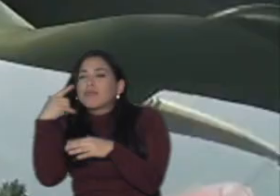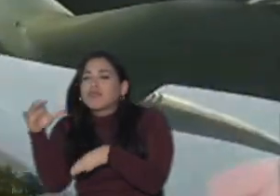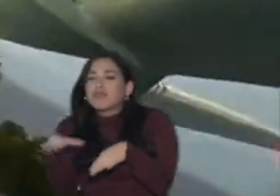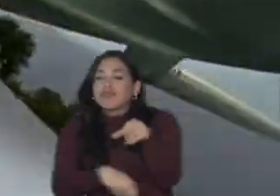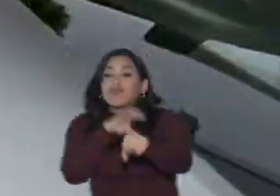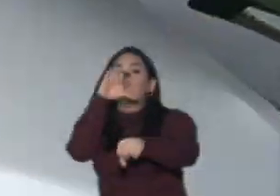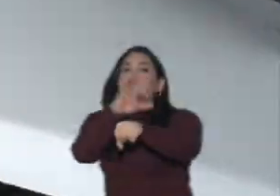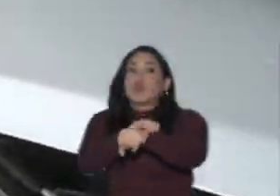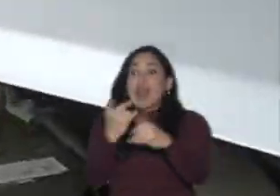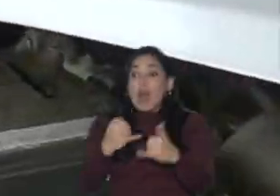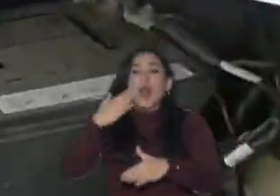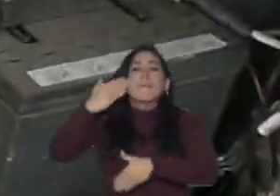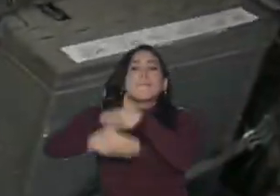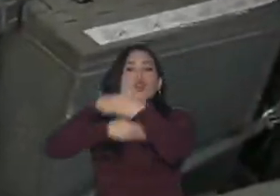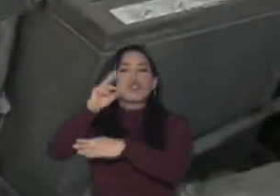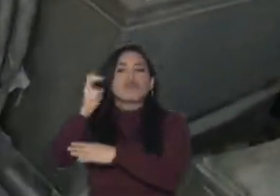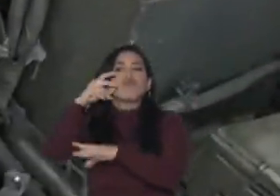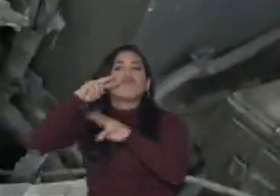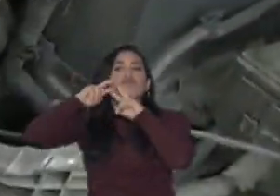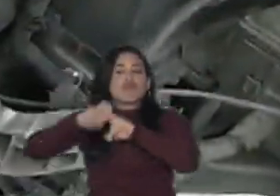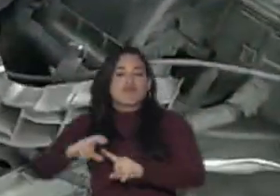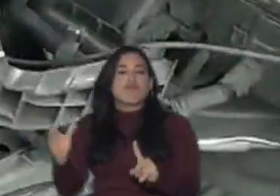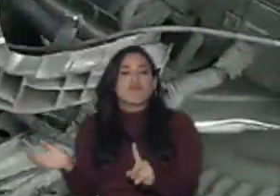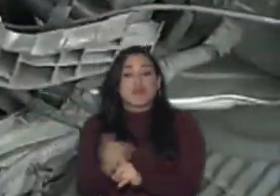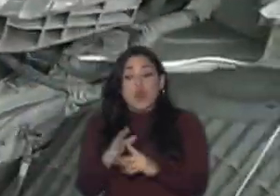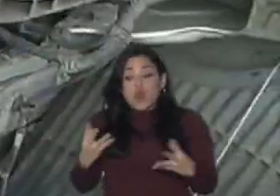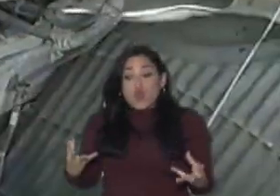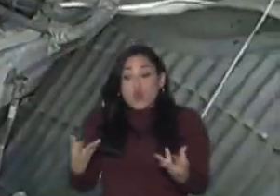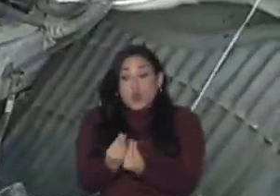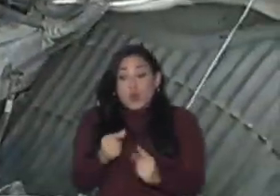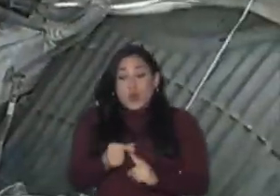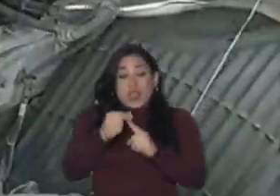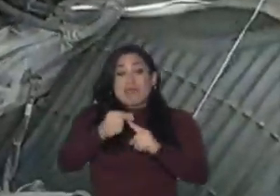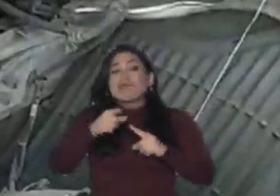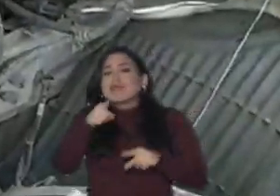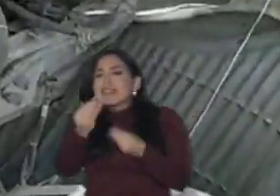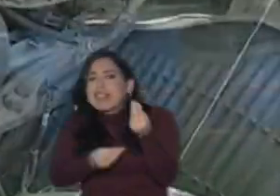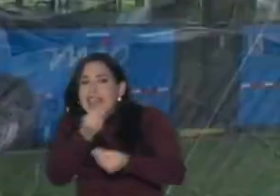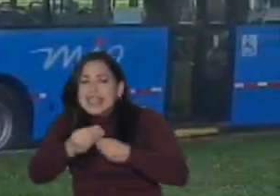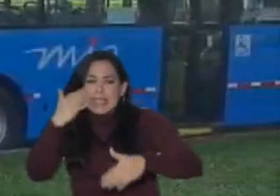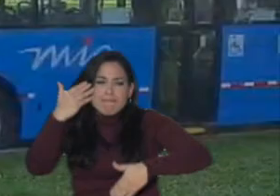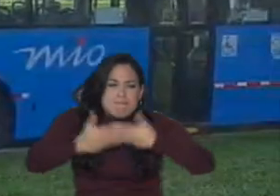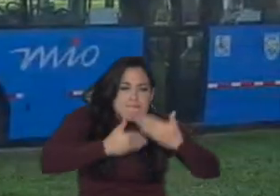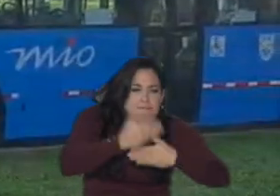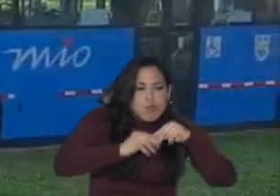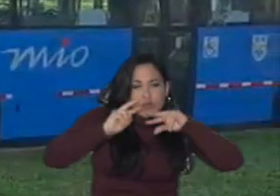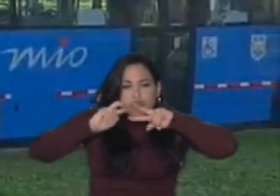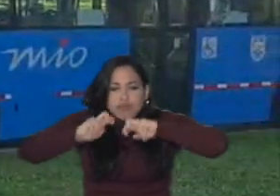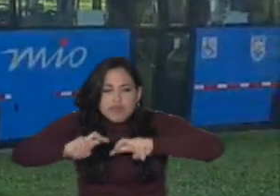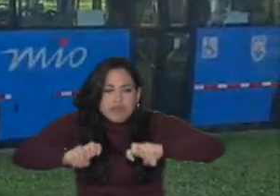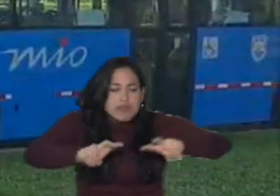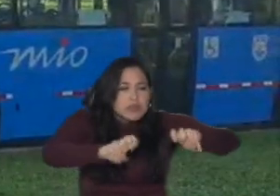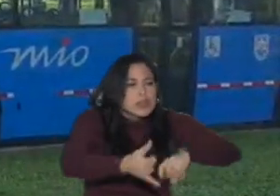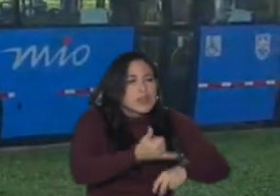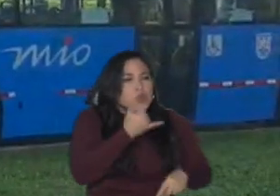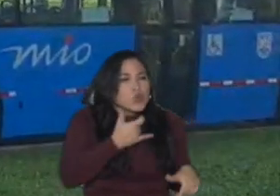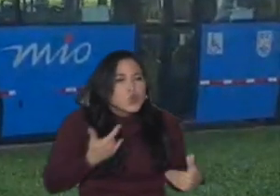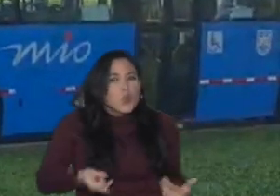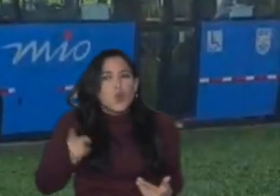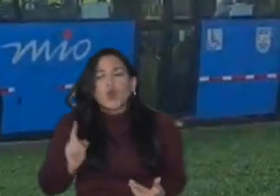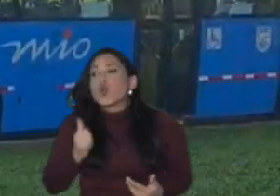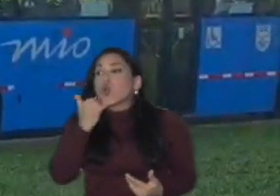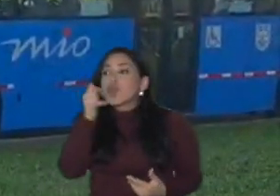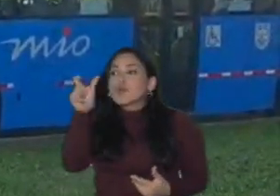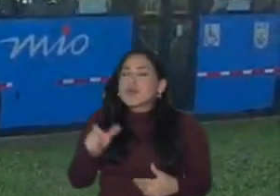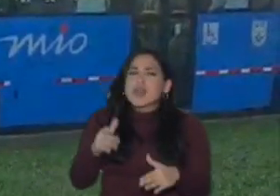este momento se encuentra en su proceso de judicialización. Un equipo especializado se encuentra a esta hora adelantando las respectivas investigaciones para